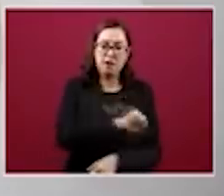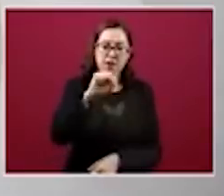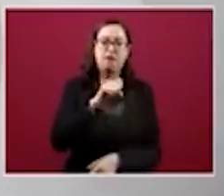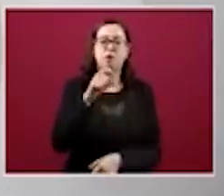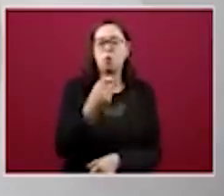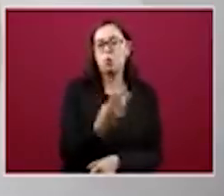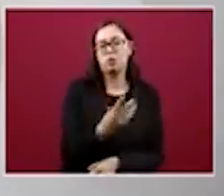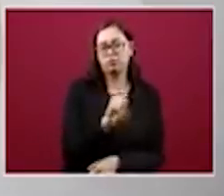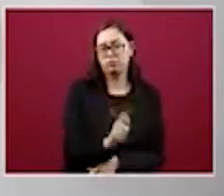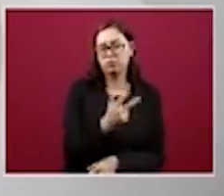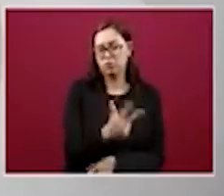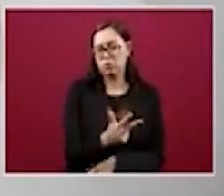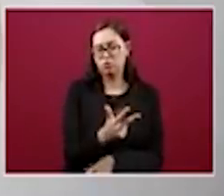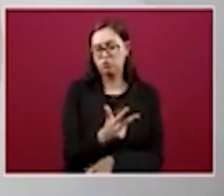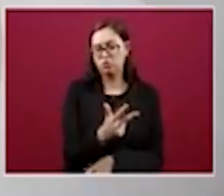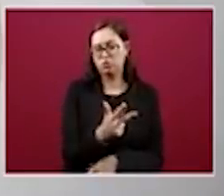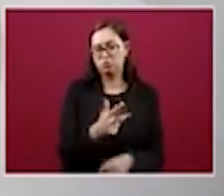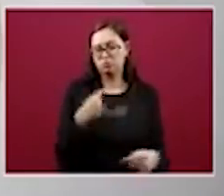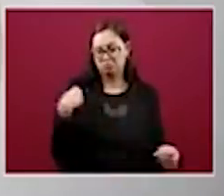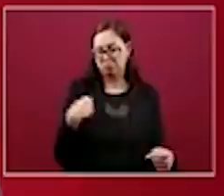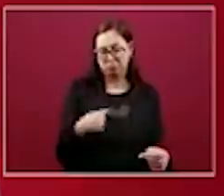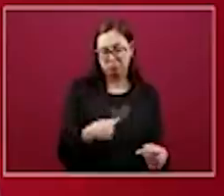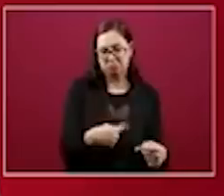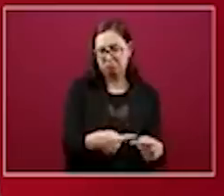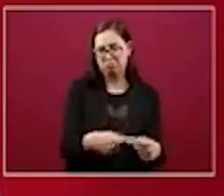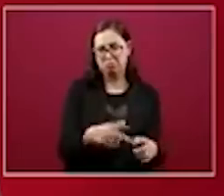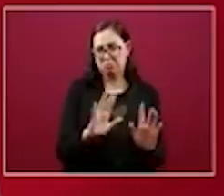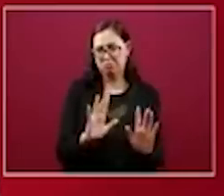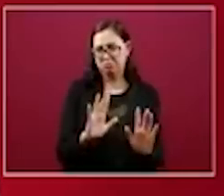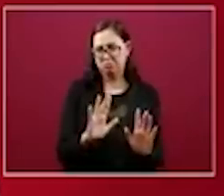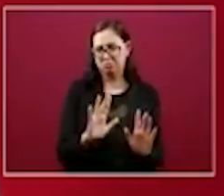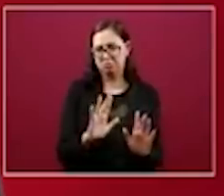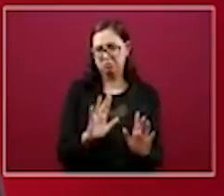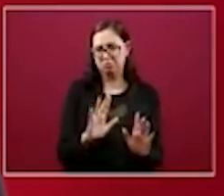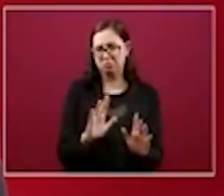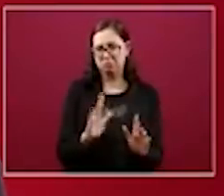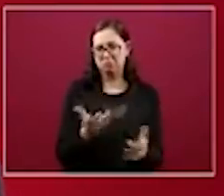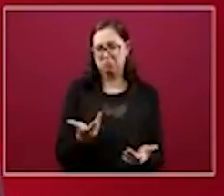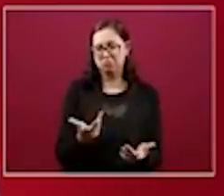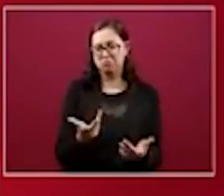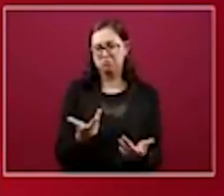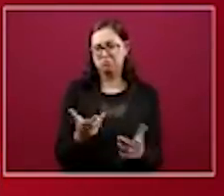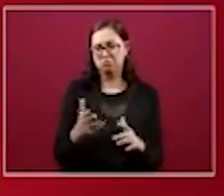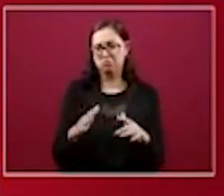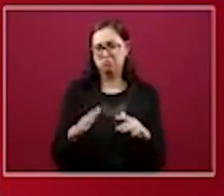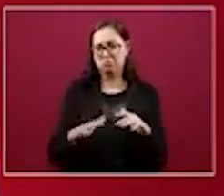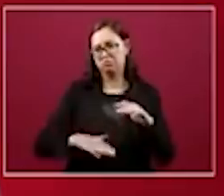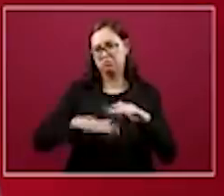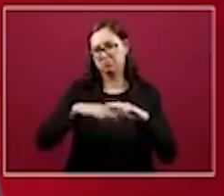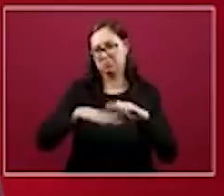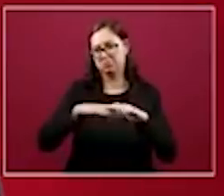4.8, que es lo que llevamos hasta ahora, abajo